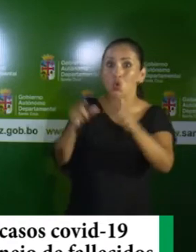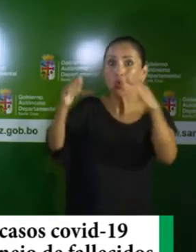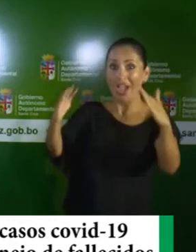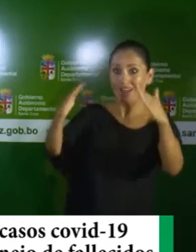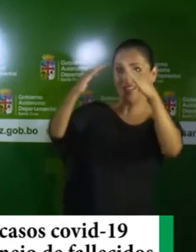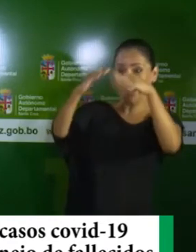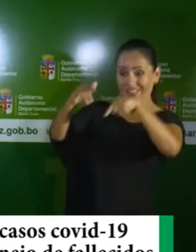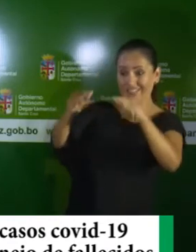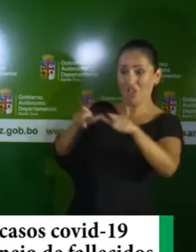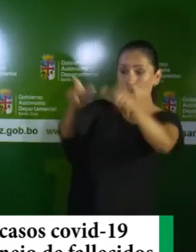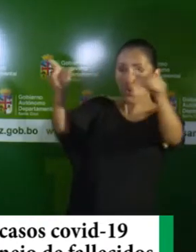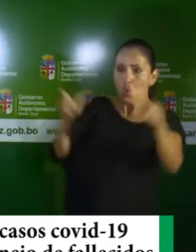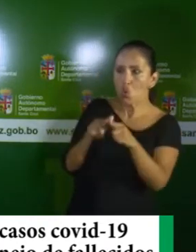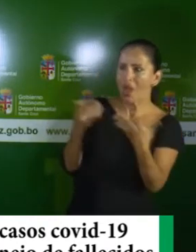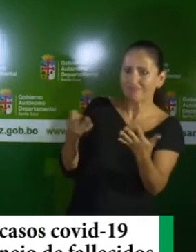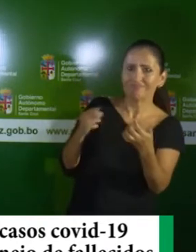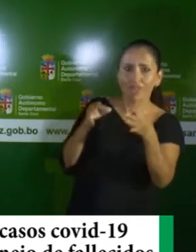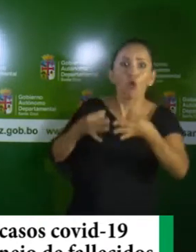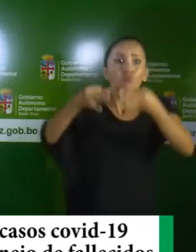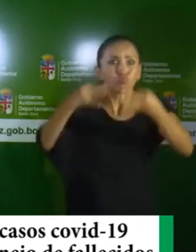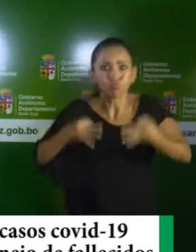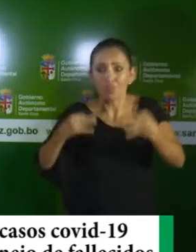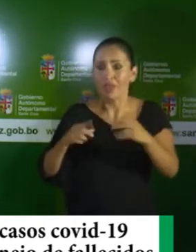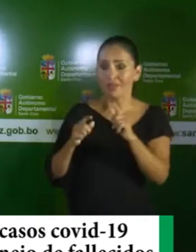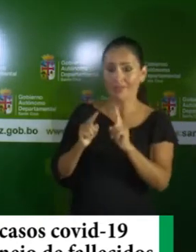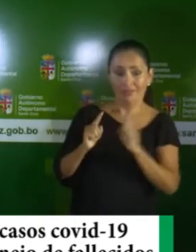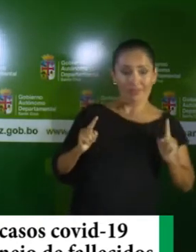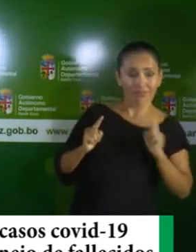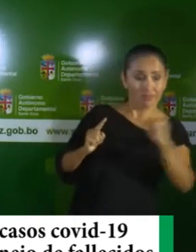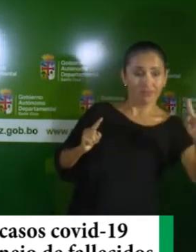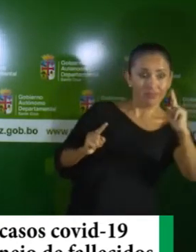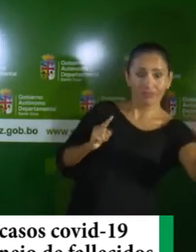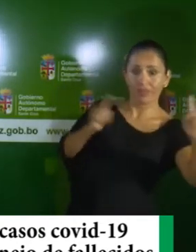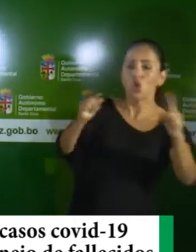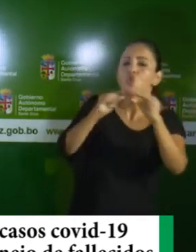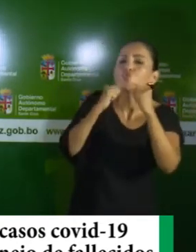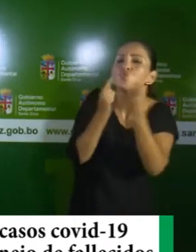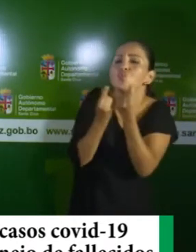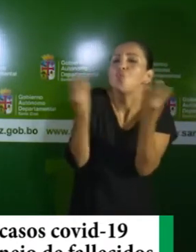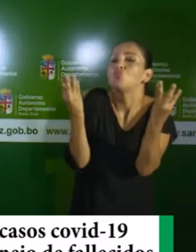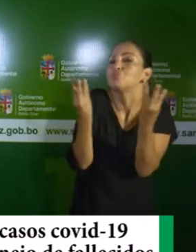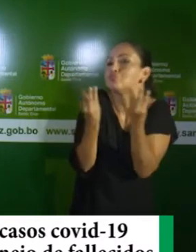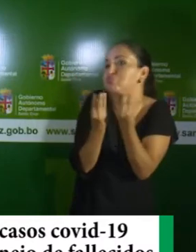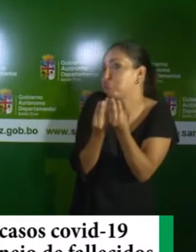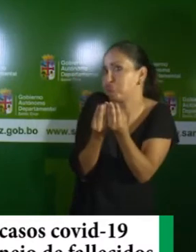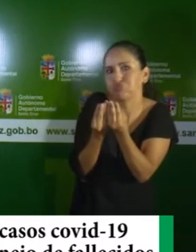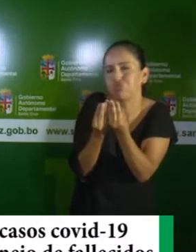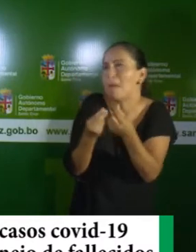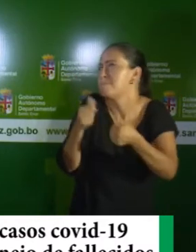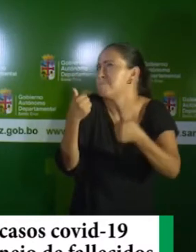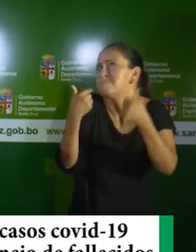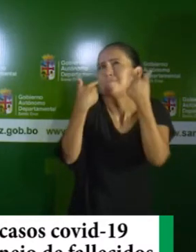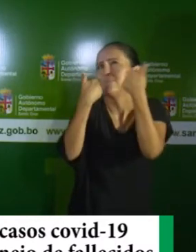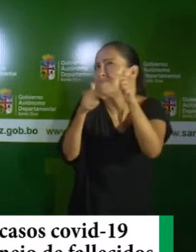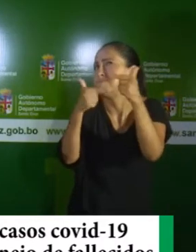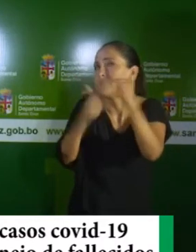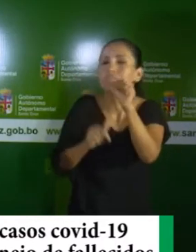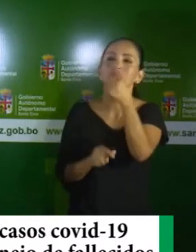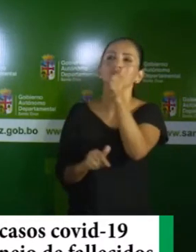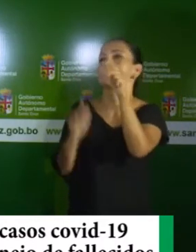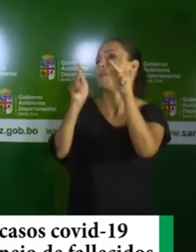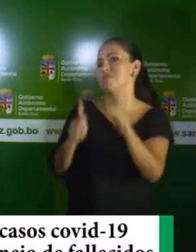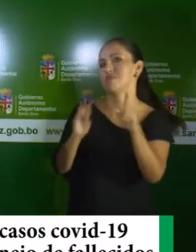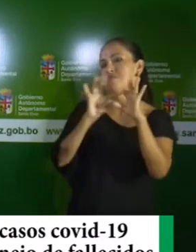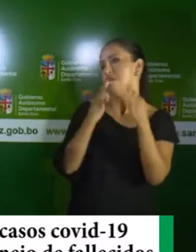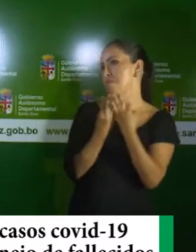son adecuadas, que nos permita dar buen espacio, deberá ser un grupo muy reducido, máximo de 10